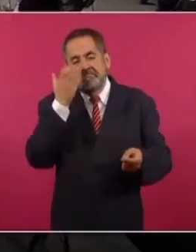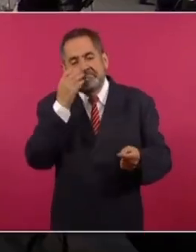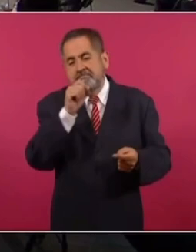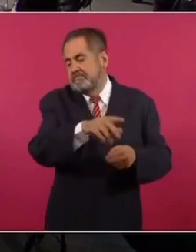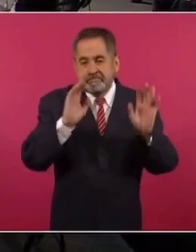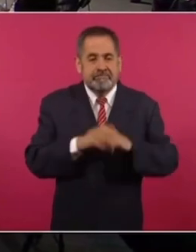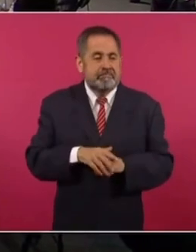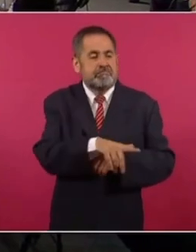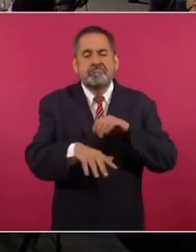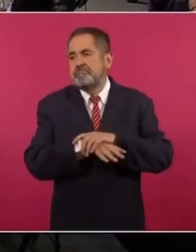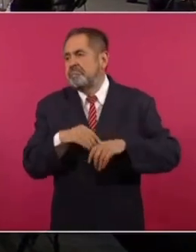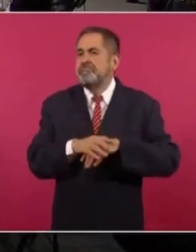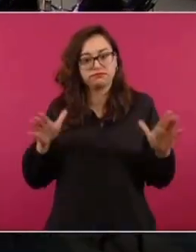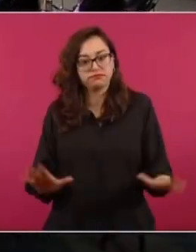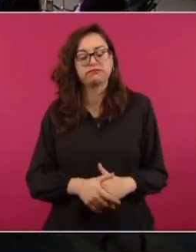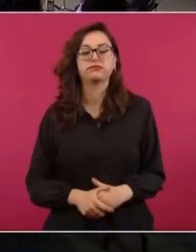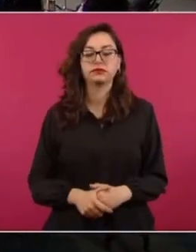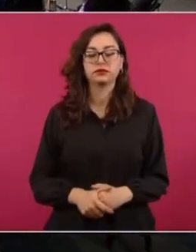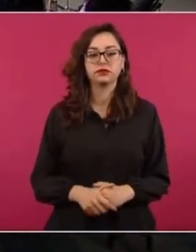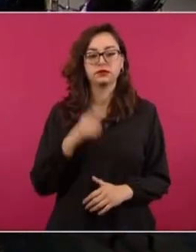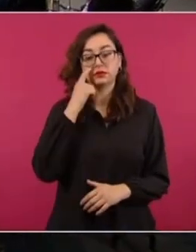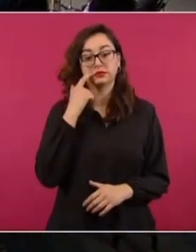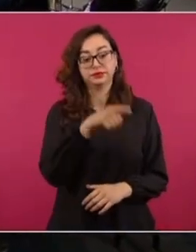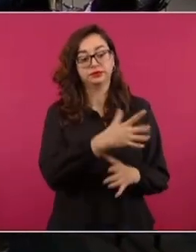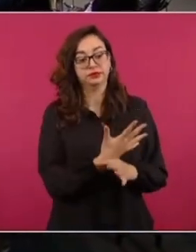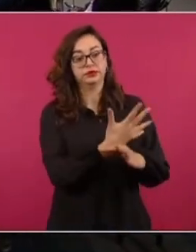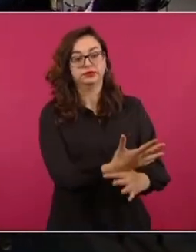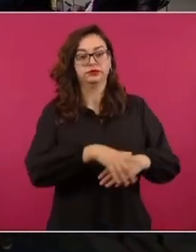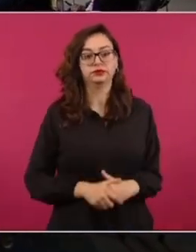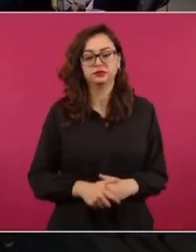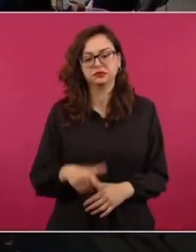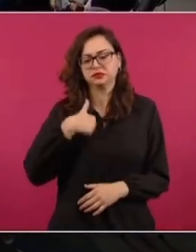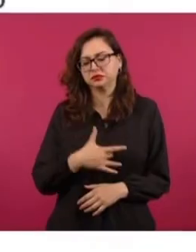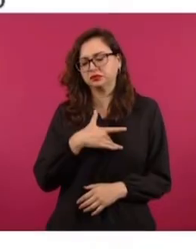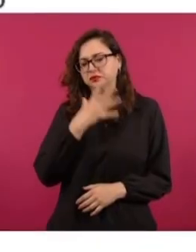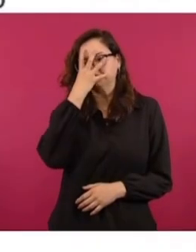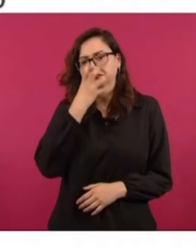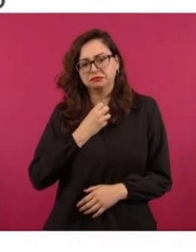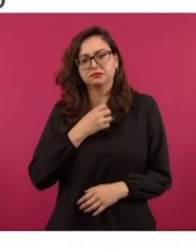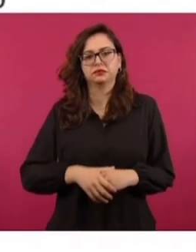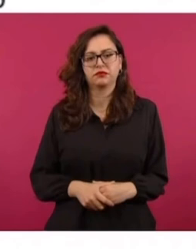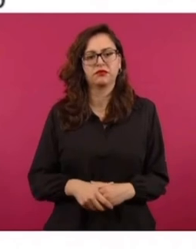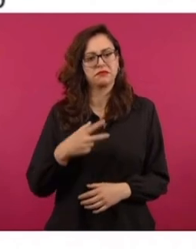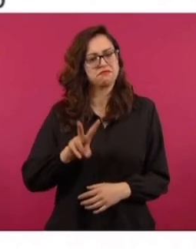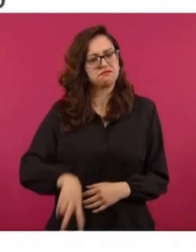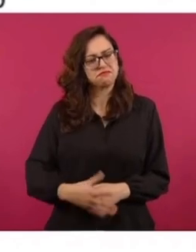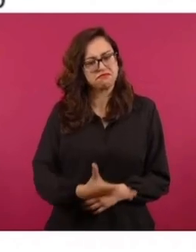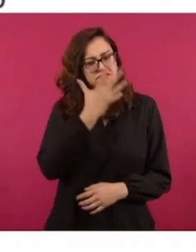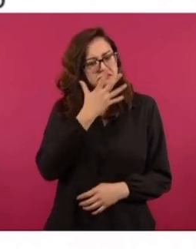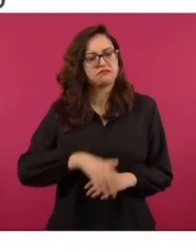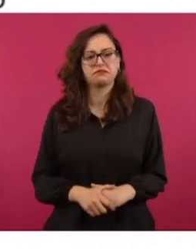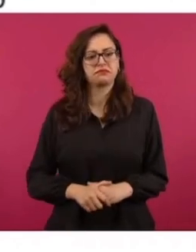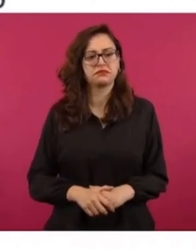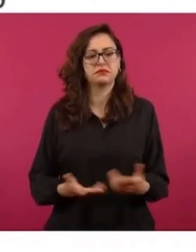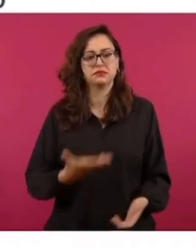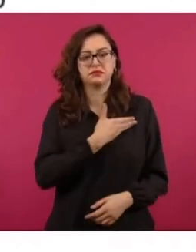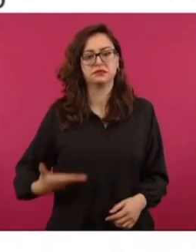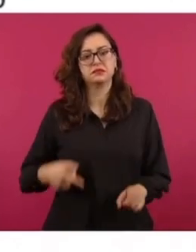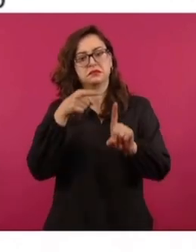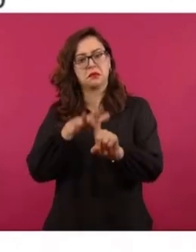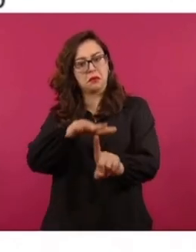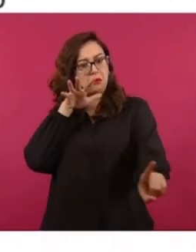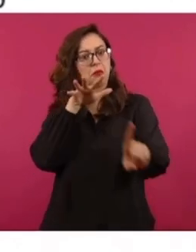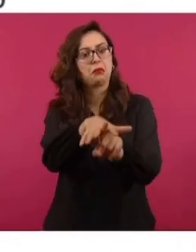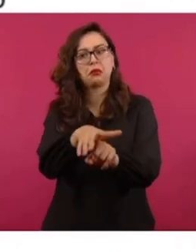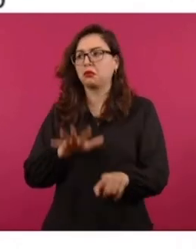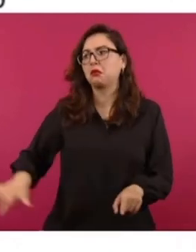al mundo de la comodidad conservadora. Dice: siento pena, pena en el sentido de tristeza, pena en el sentido de vergüenza, cuando veo que la popularidad del presidente